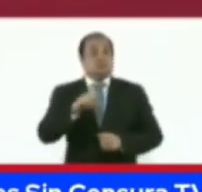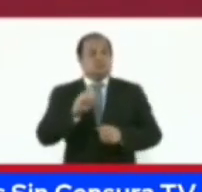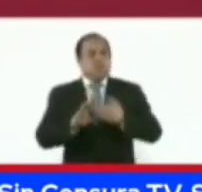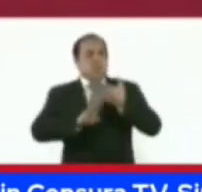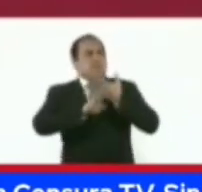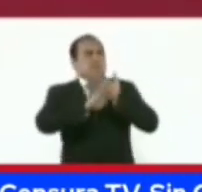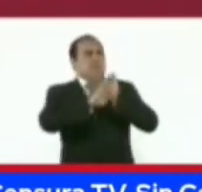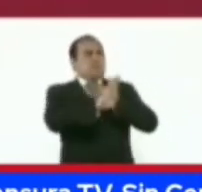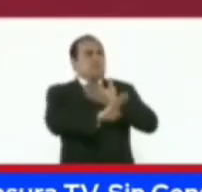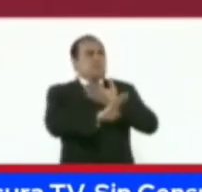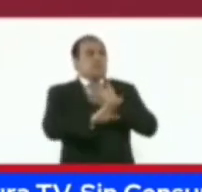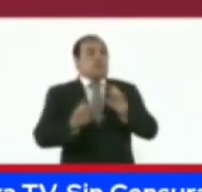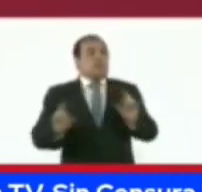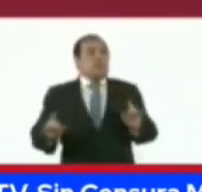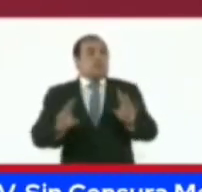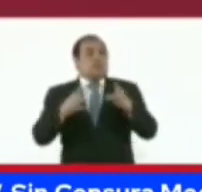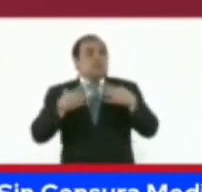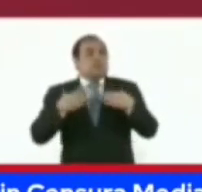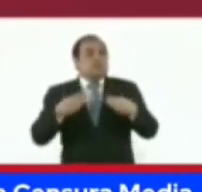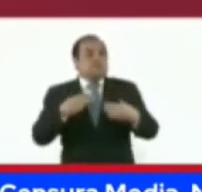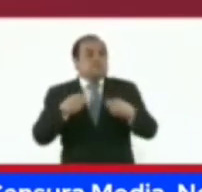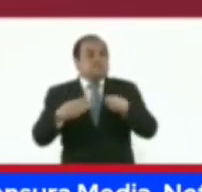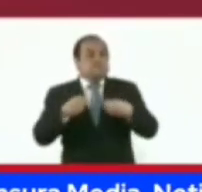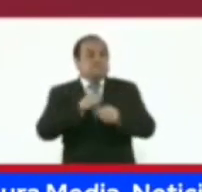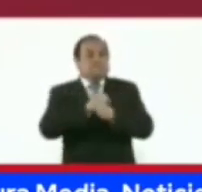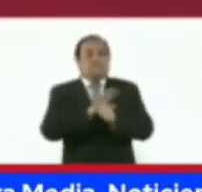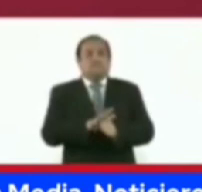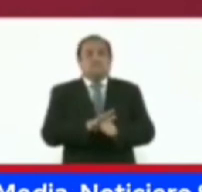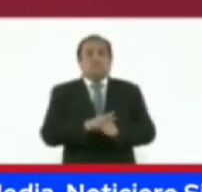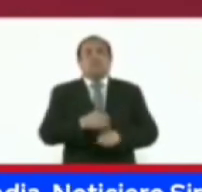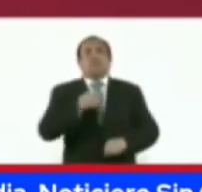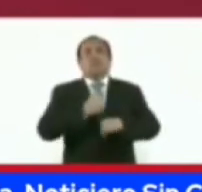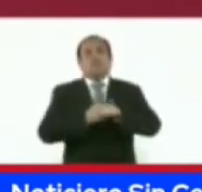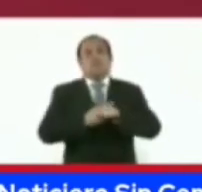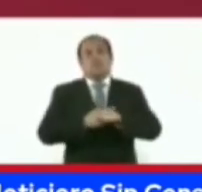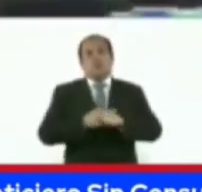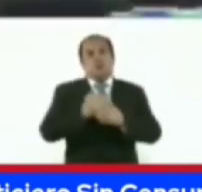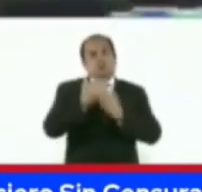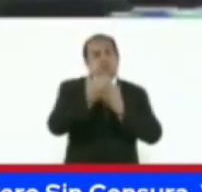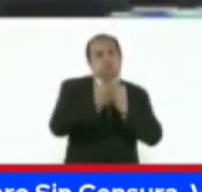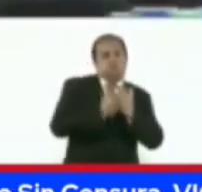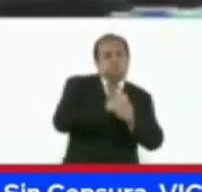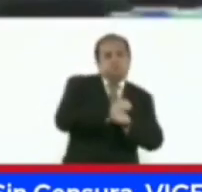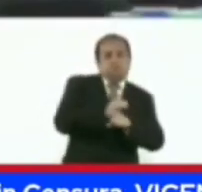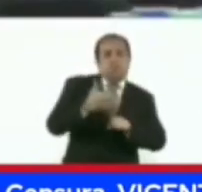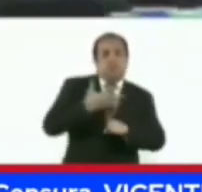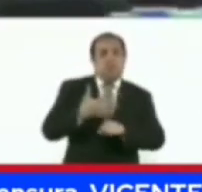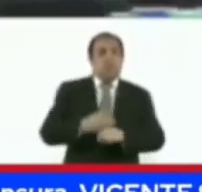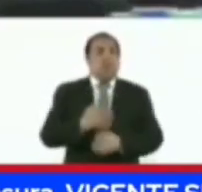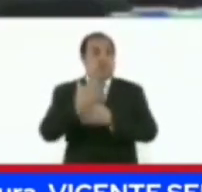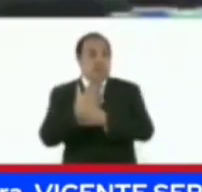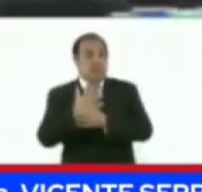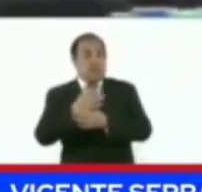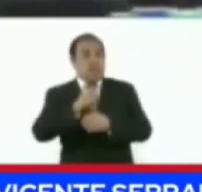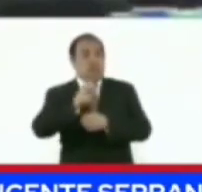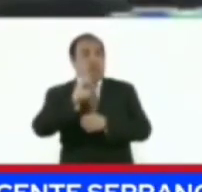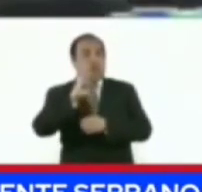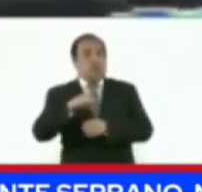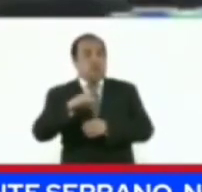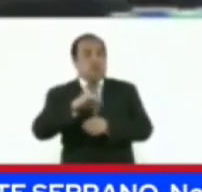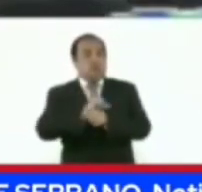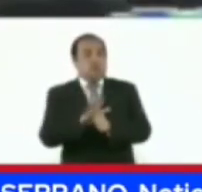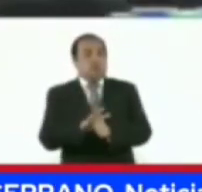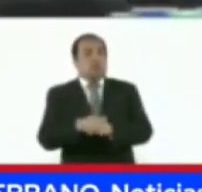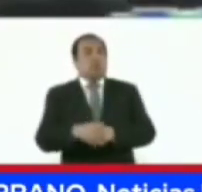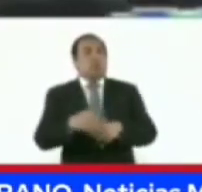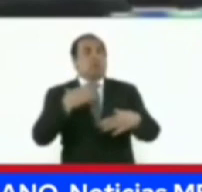evitar que en caso de un contagio pues la enfermedad sea menos grave. Sí, porque se habla que la Omicron está contagiando